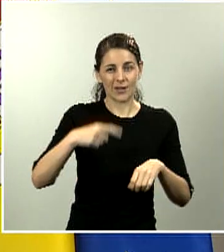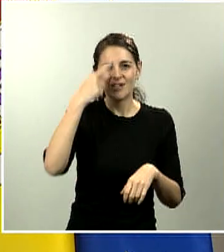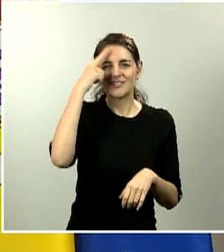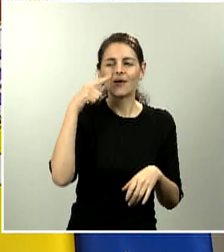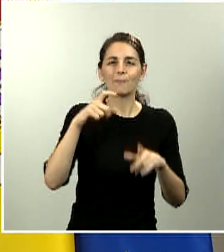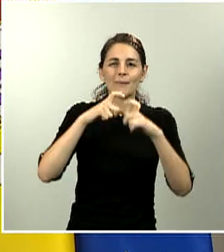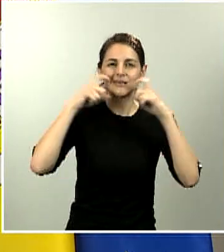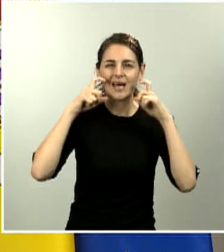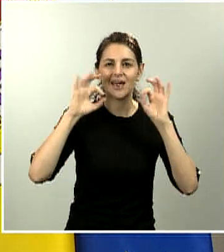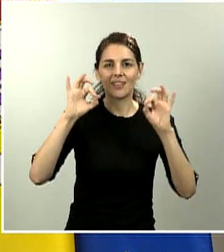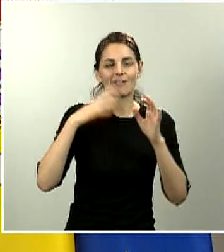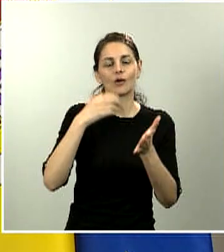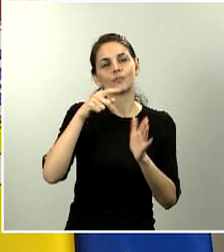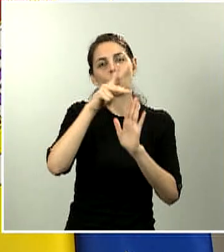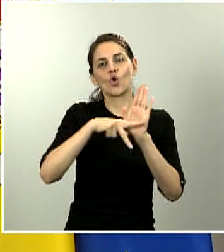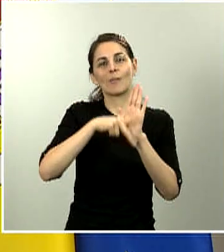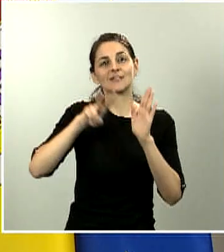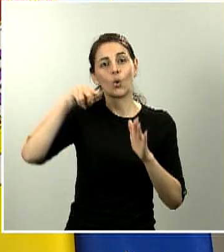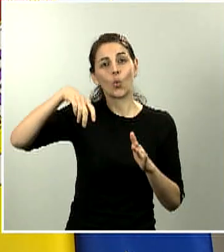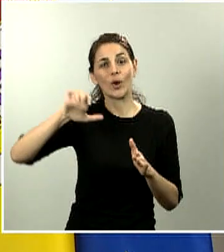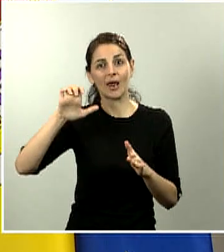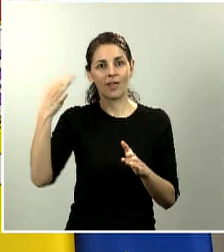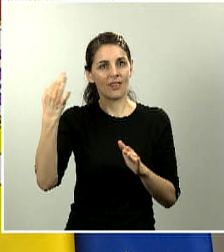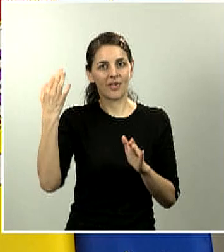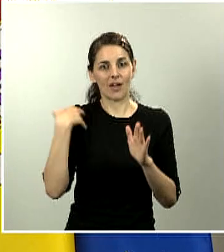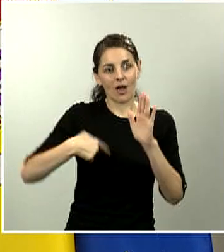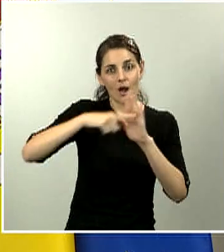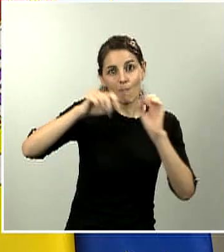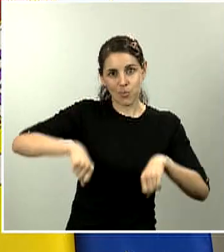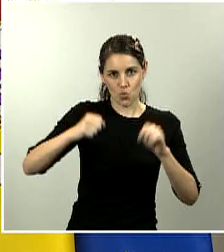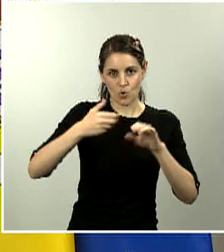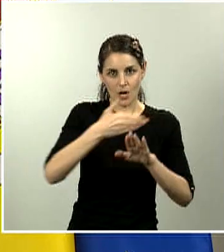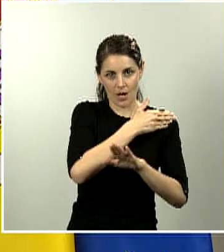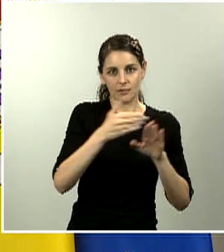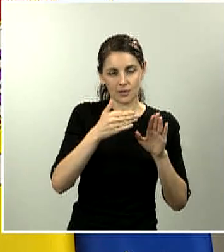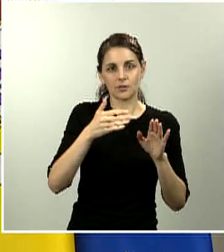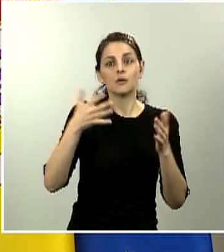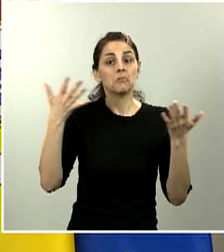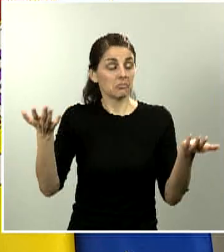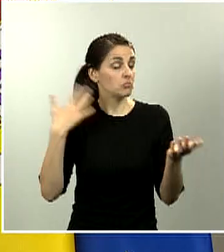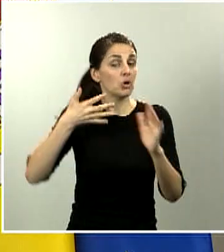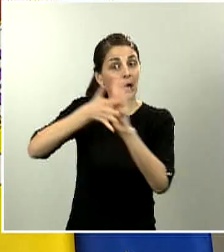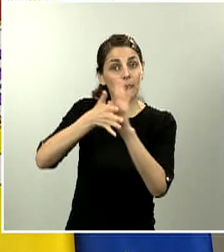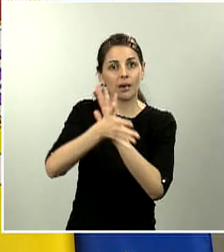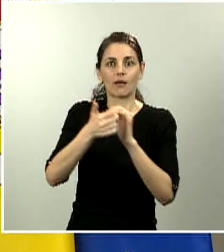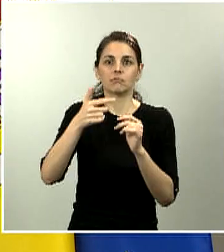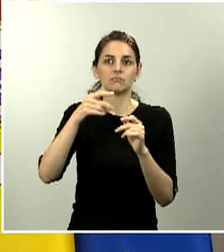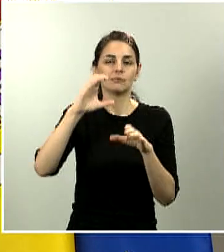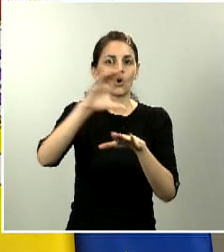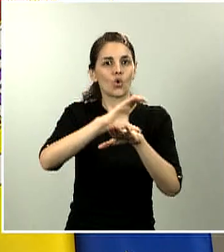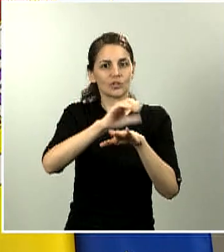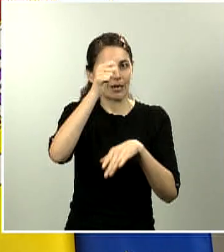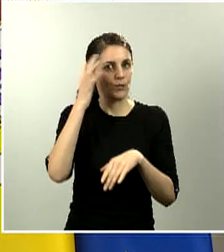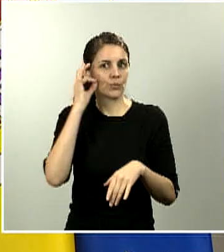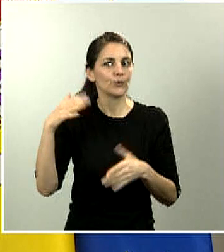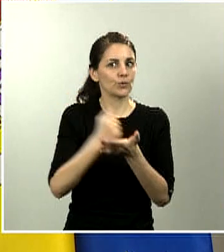publicadas estos últimos días y, por tanto, trasladamos también que estamos trabajando y ultimando, indico, esta orden de regulación de precios,